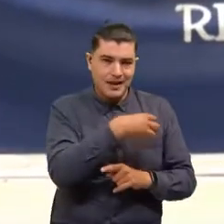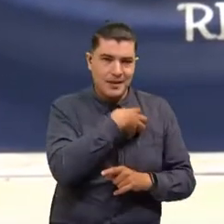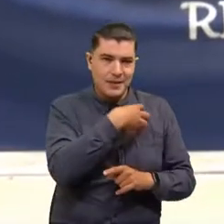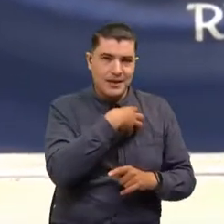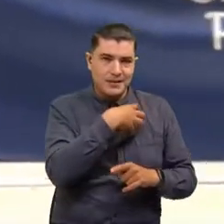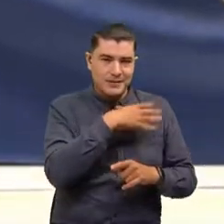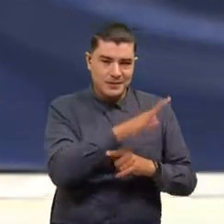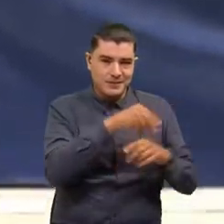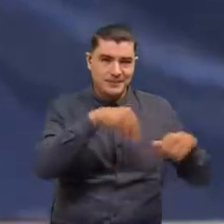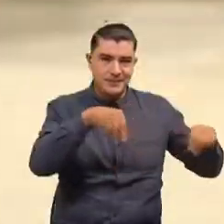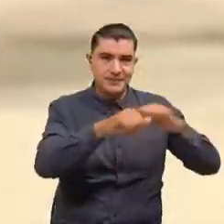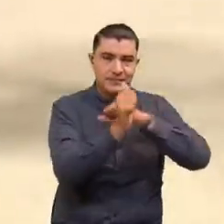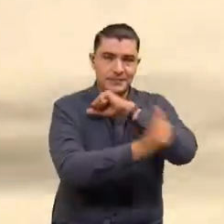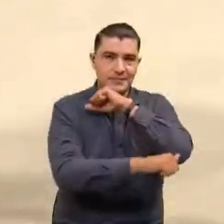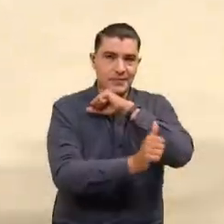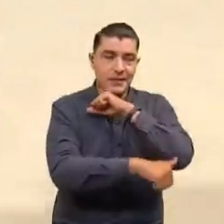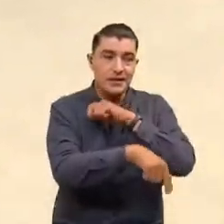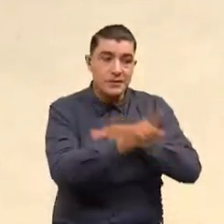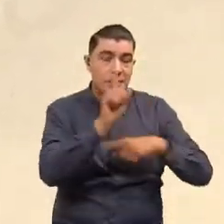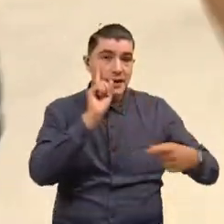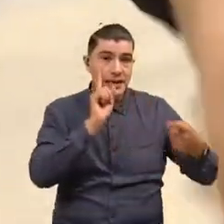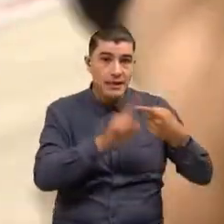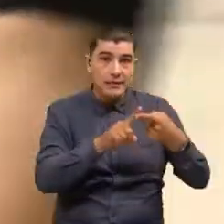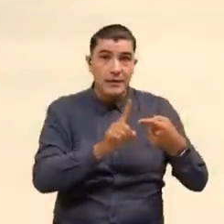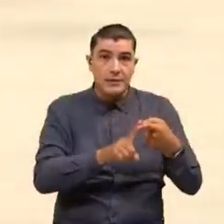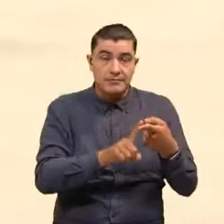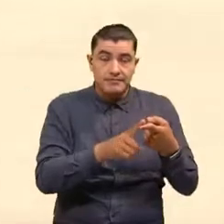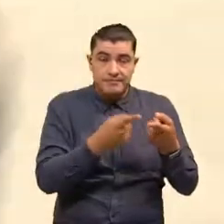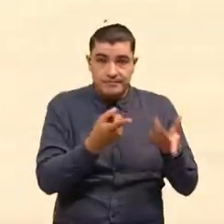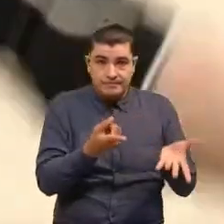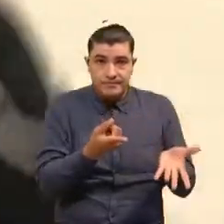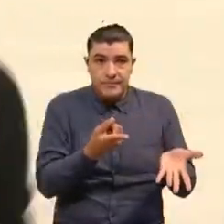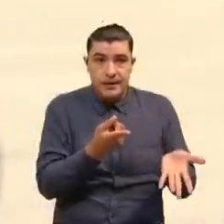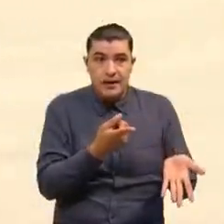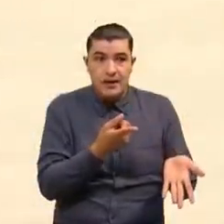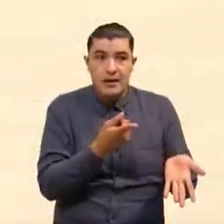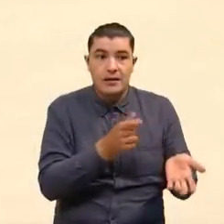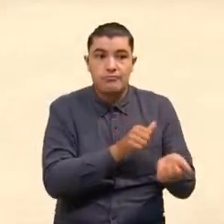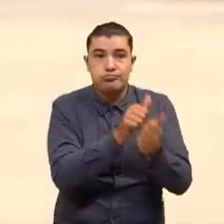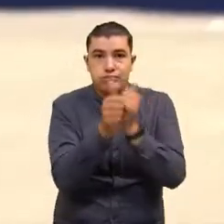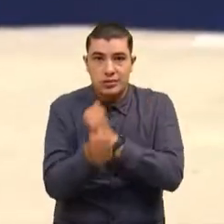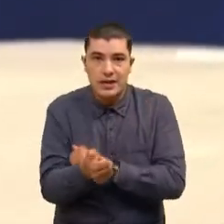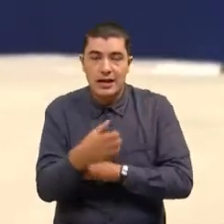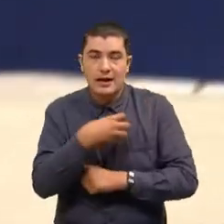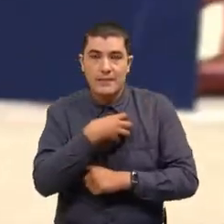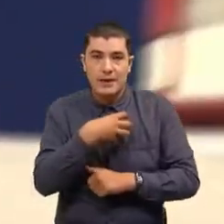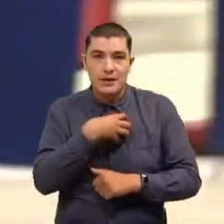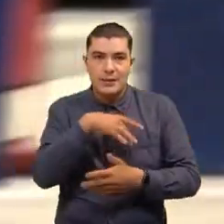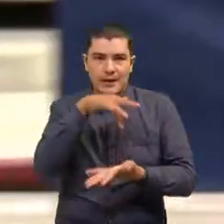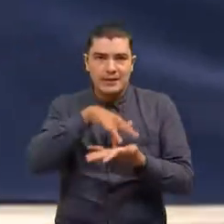es clasificatorio al suramericano de la modalidad que se disputará en Santiago de Cali en el mes de noviembre.